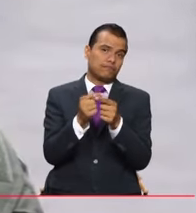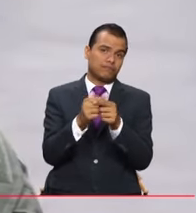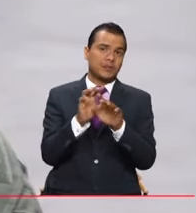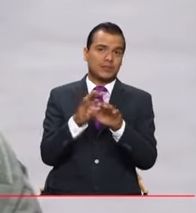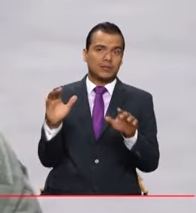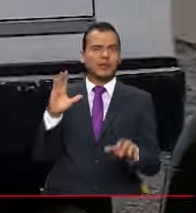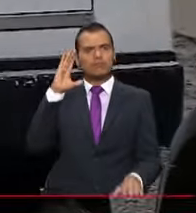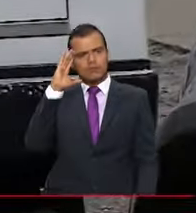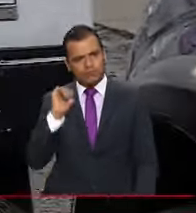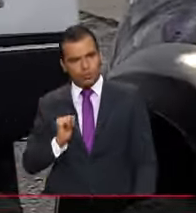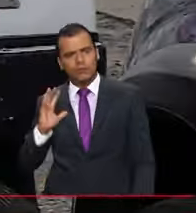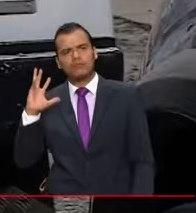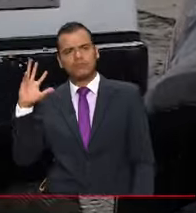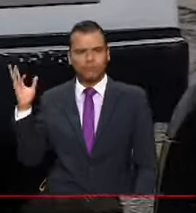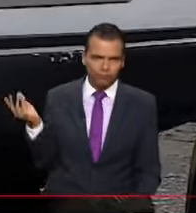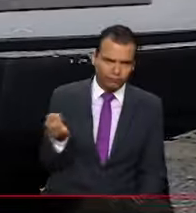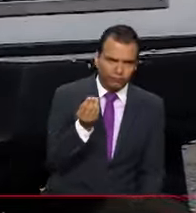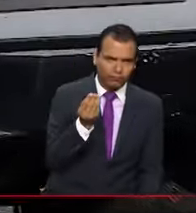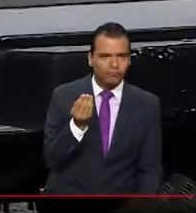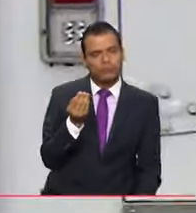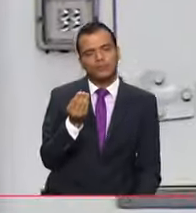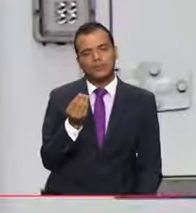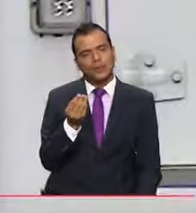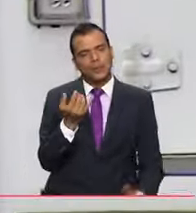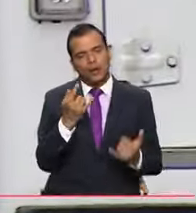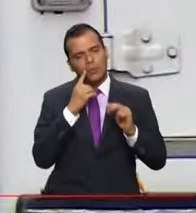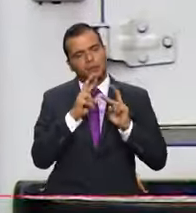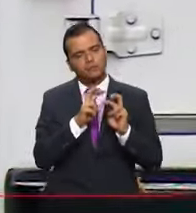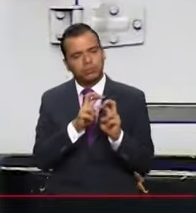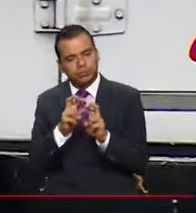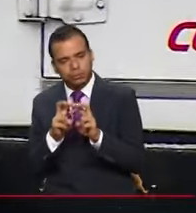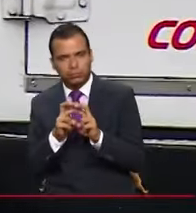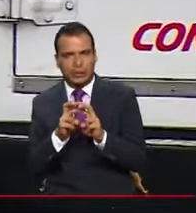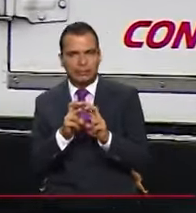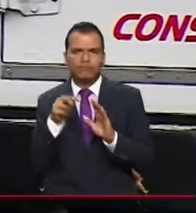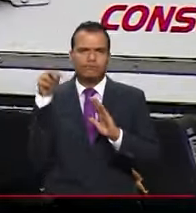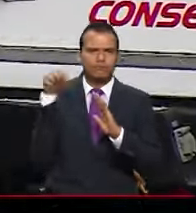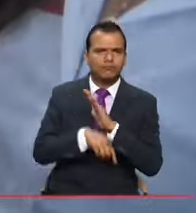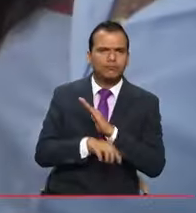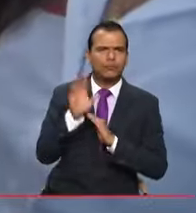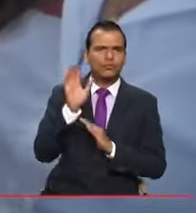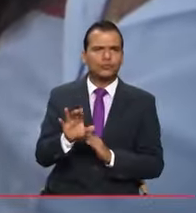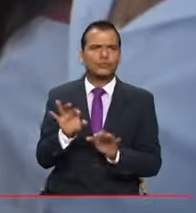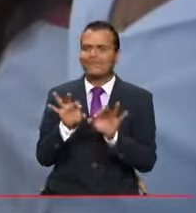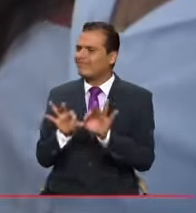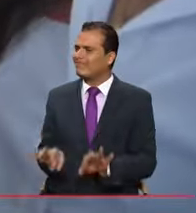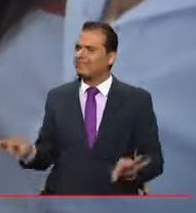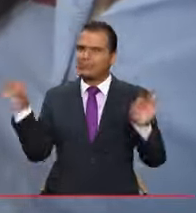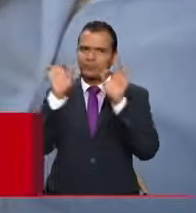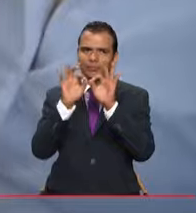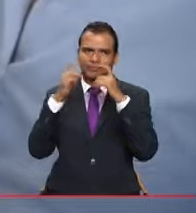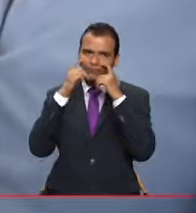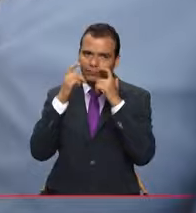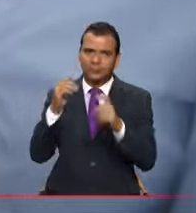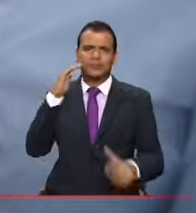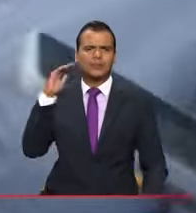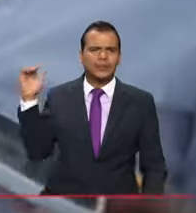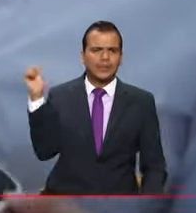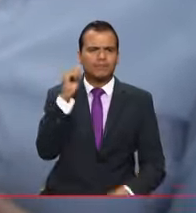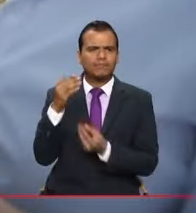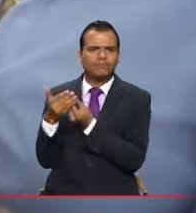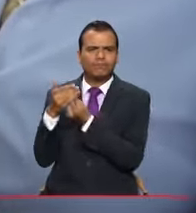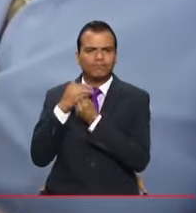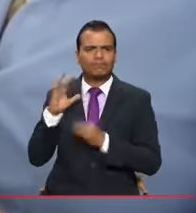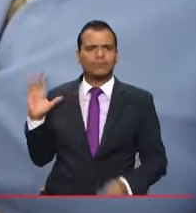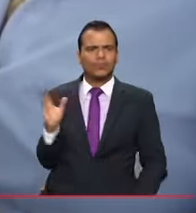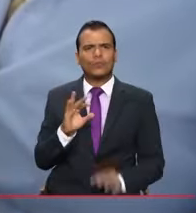de la Fiscalía General de la Nación, se encuentra adelantando las labores judiciales correspondientes. Es fundamental cuidar a nuestras mujeres y cuidar a la